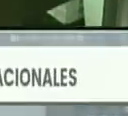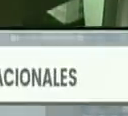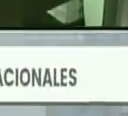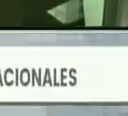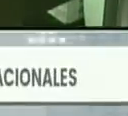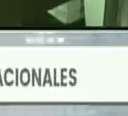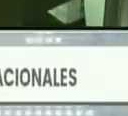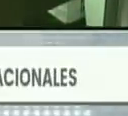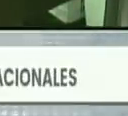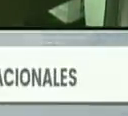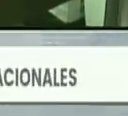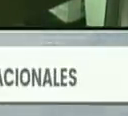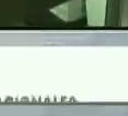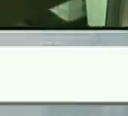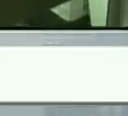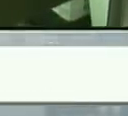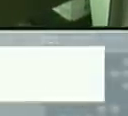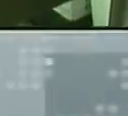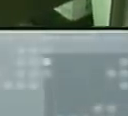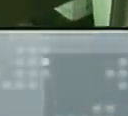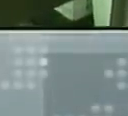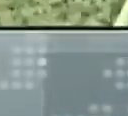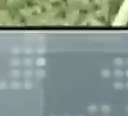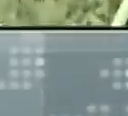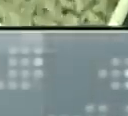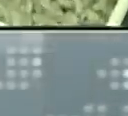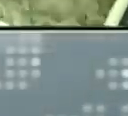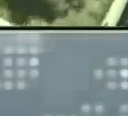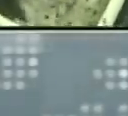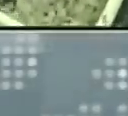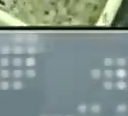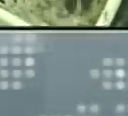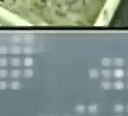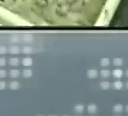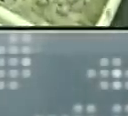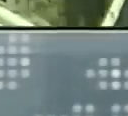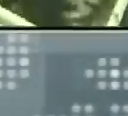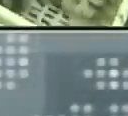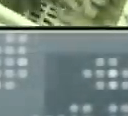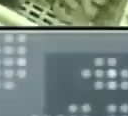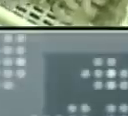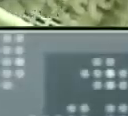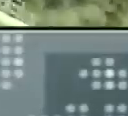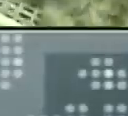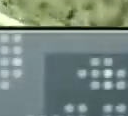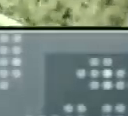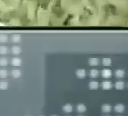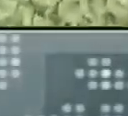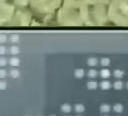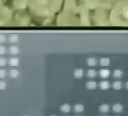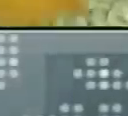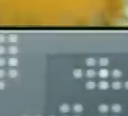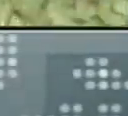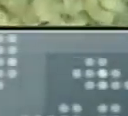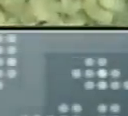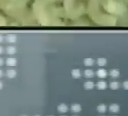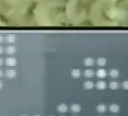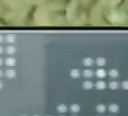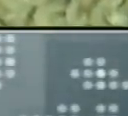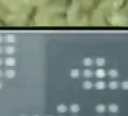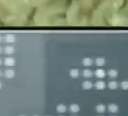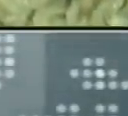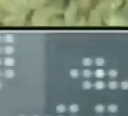Vamos al centro, correcto, hay problemas en el micrófono allá en San